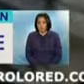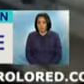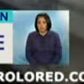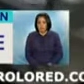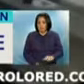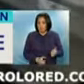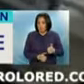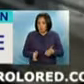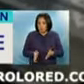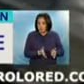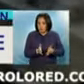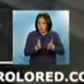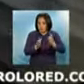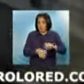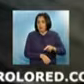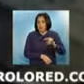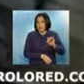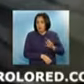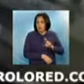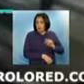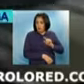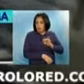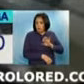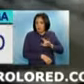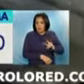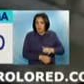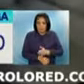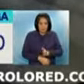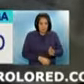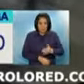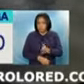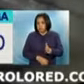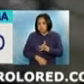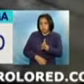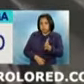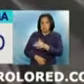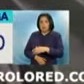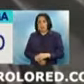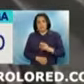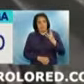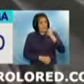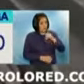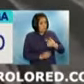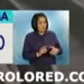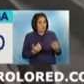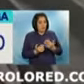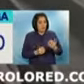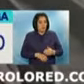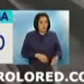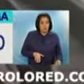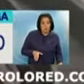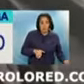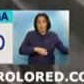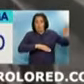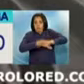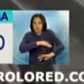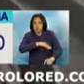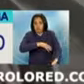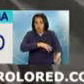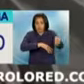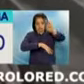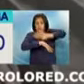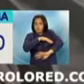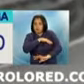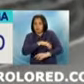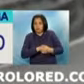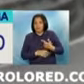Ruta del Atlántico, Noruega. Su camino zigzagueante es tan bello como atemorizante. Las olas prácticamente rompen sobre el asfalto, ya que